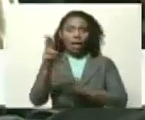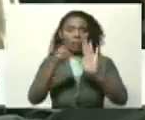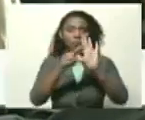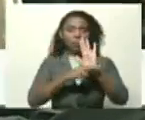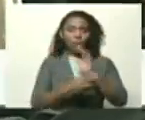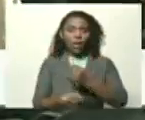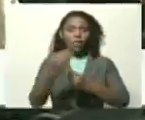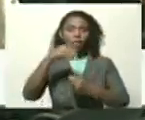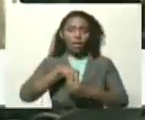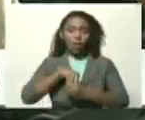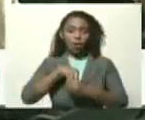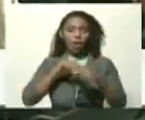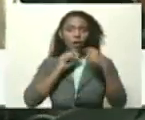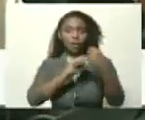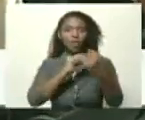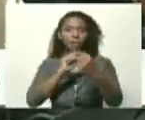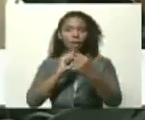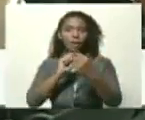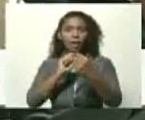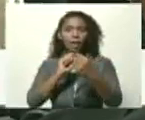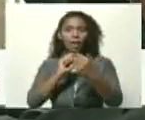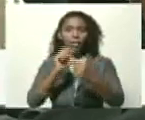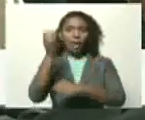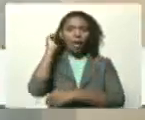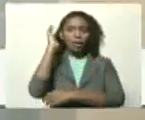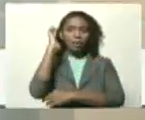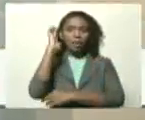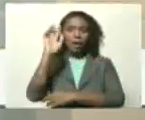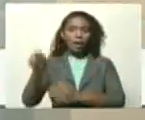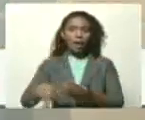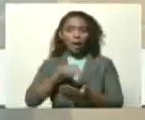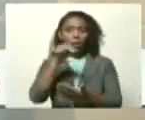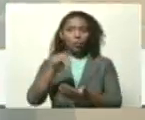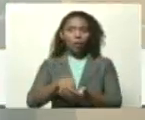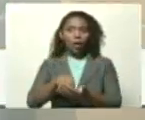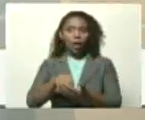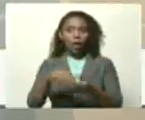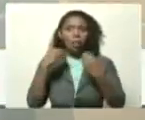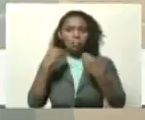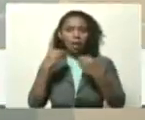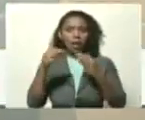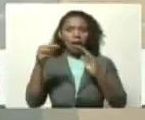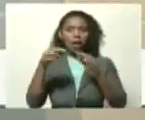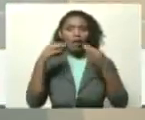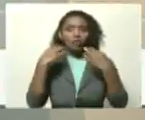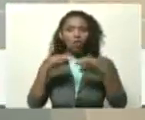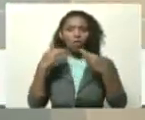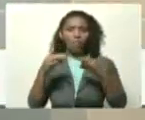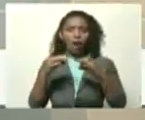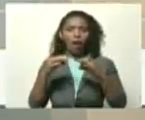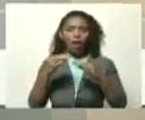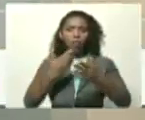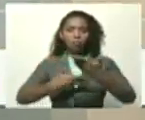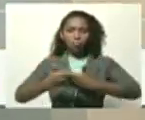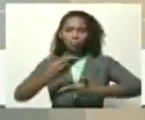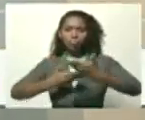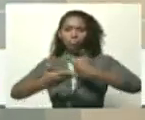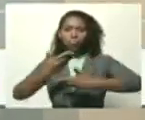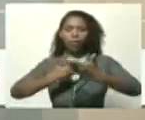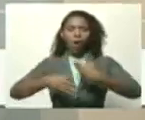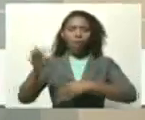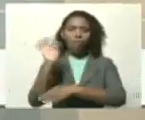de interior y de debates de la Asamblea Nacional para el normal desenvolvimiento de la